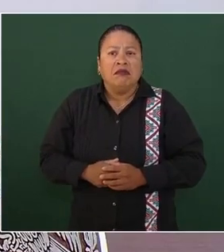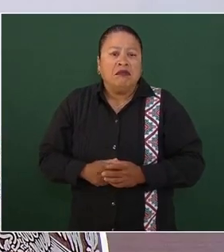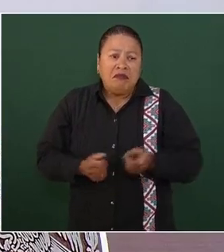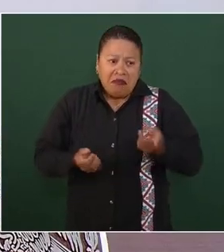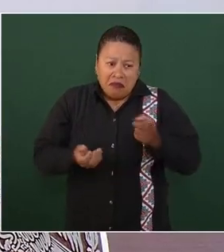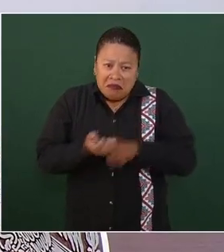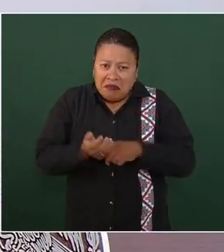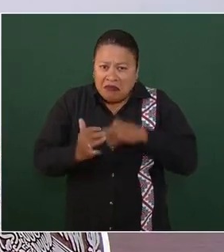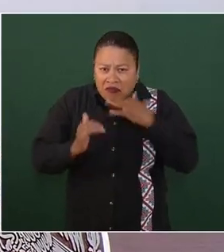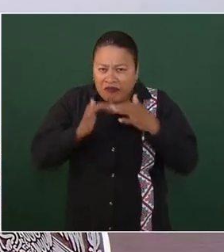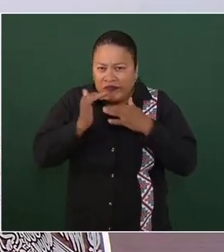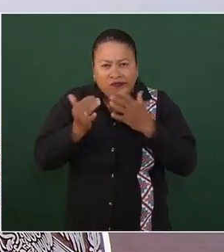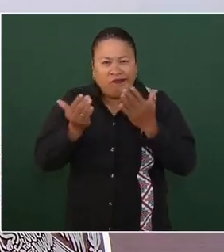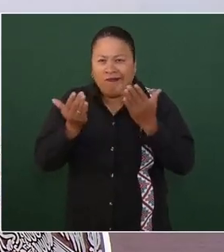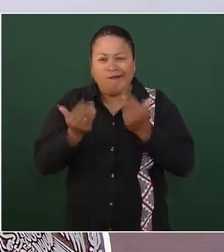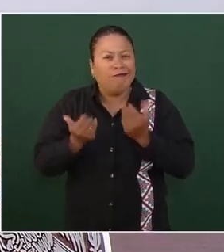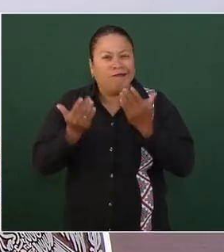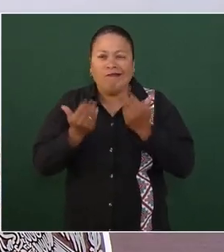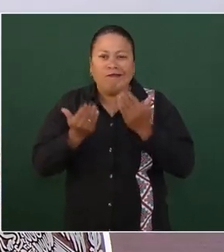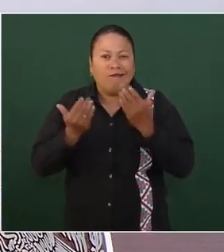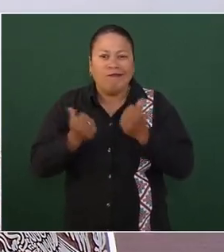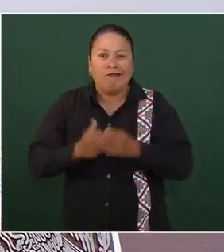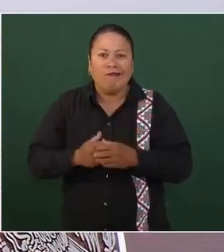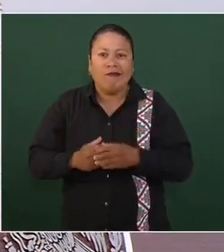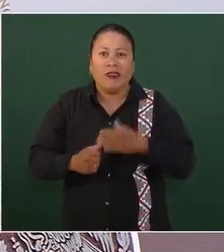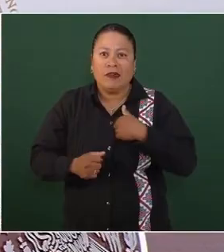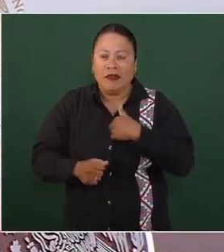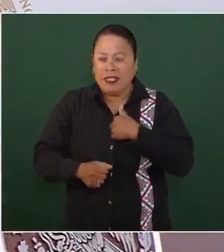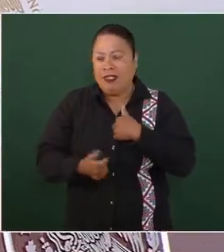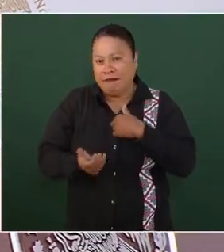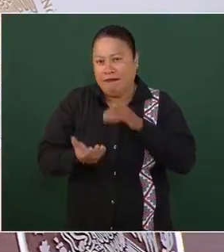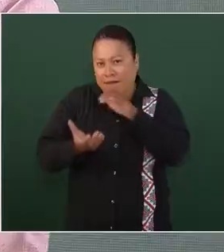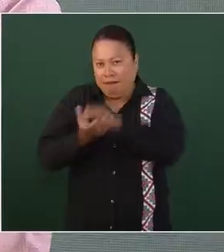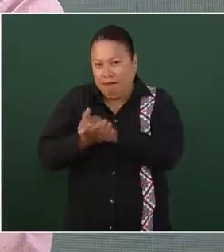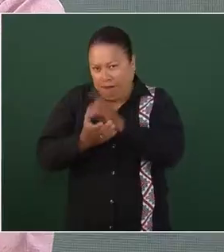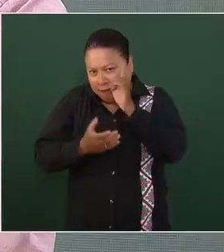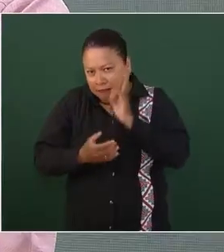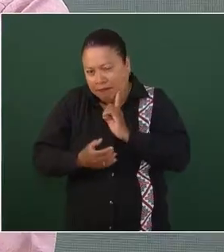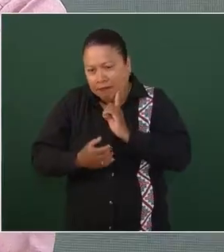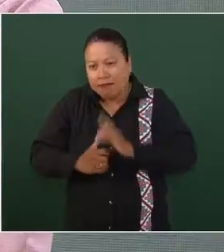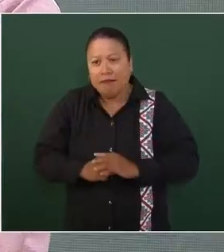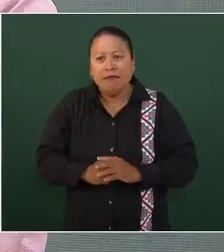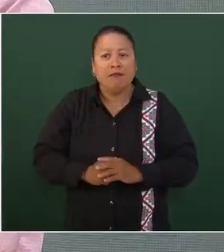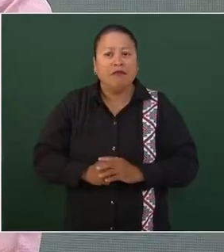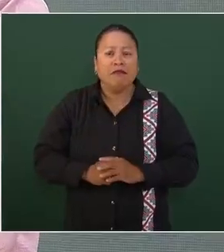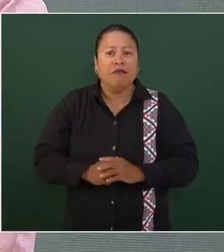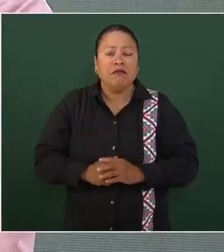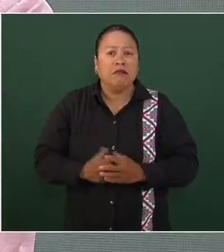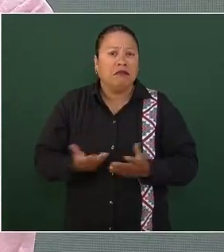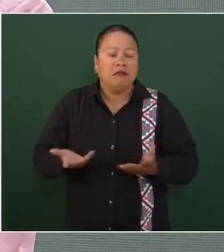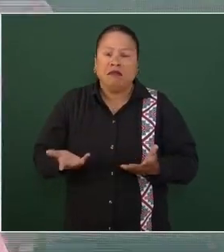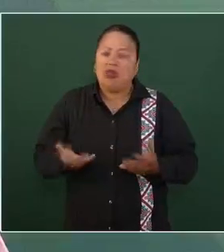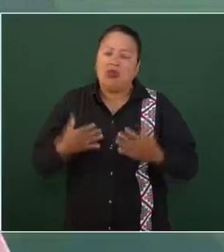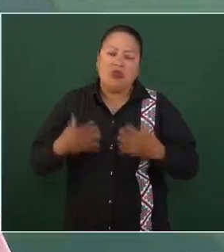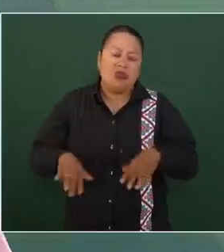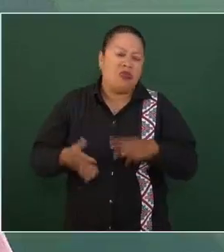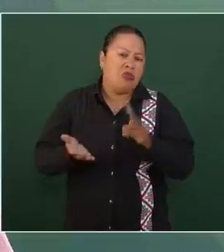corruptos y el caso de mi compañera de primera